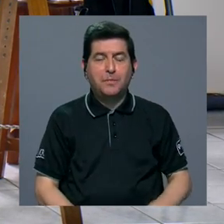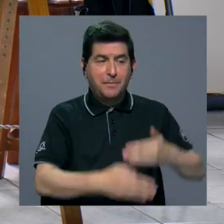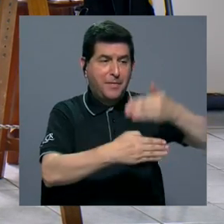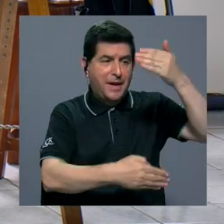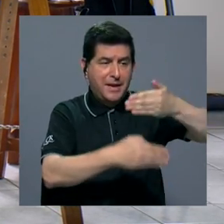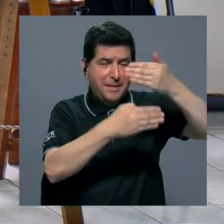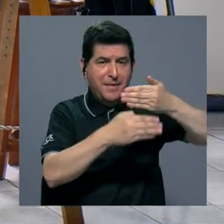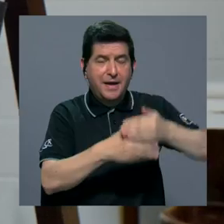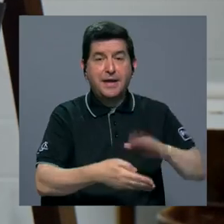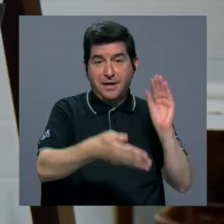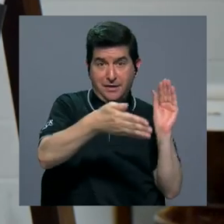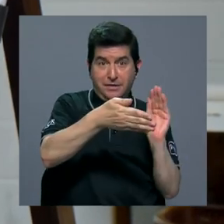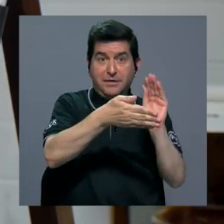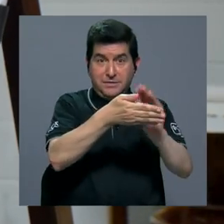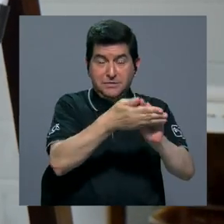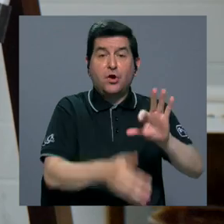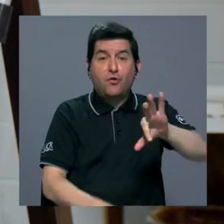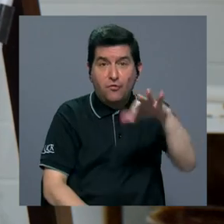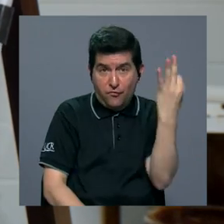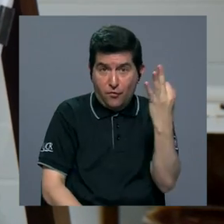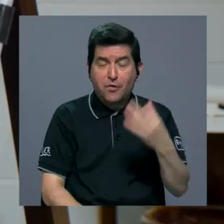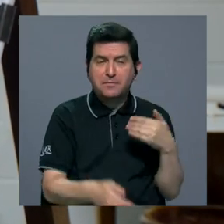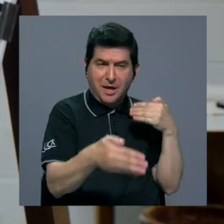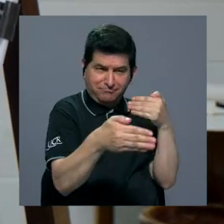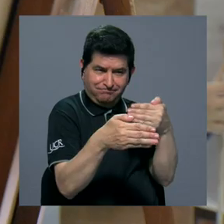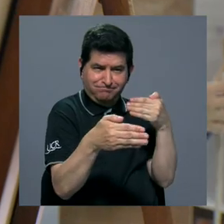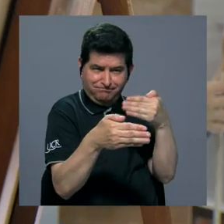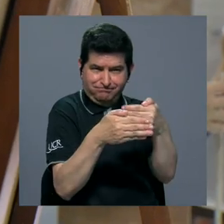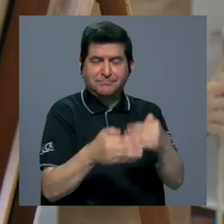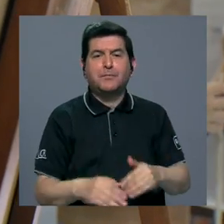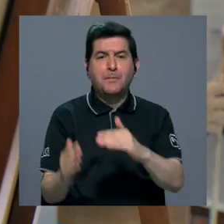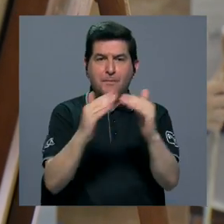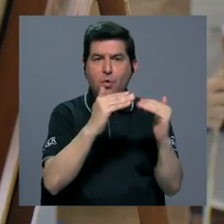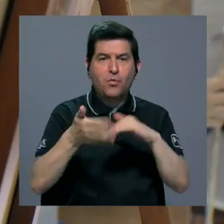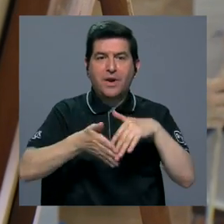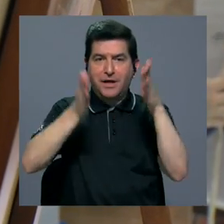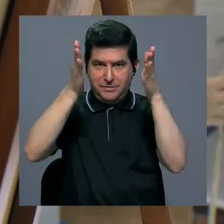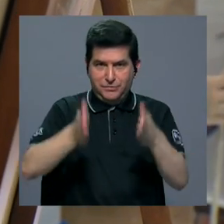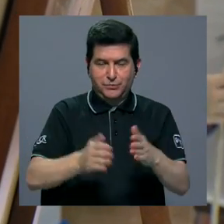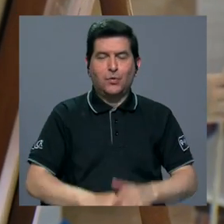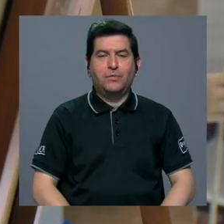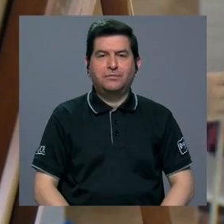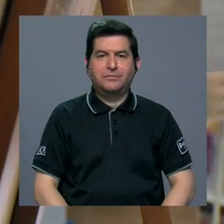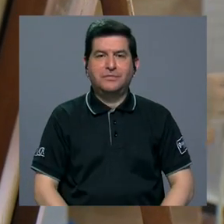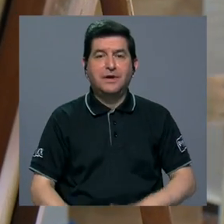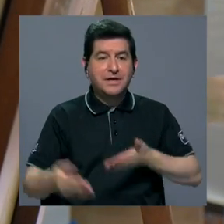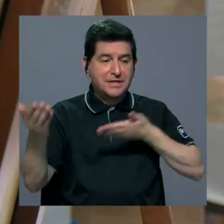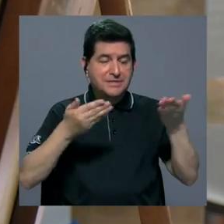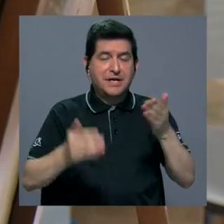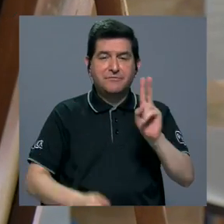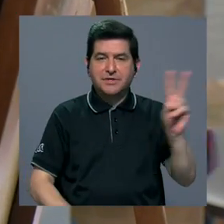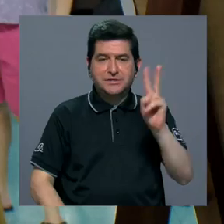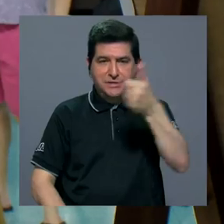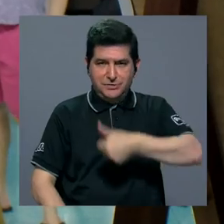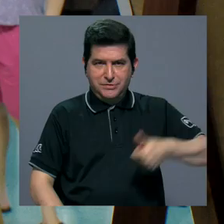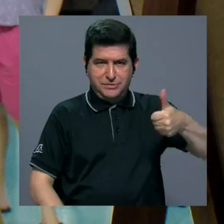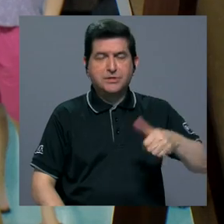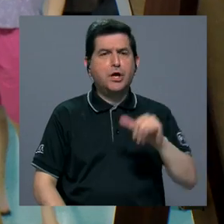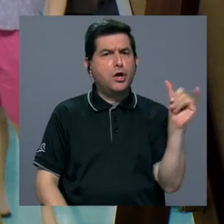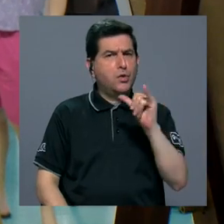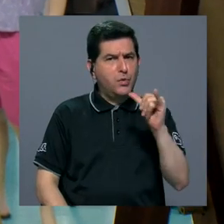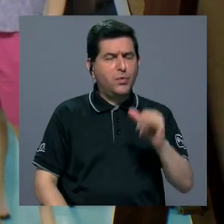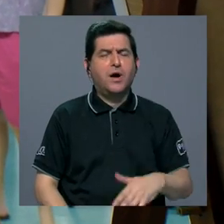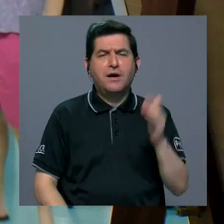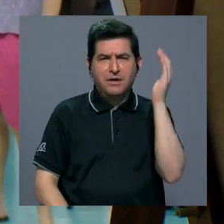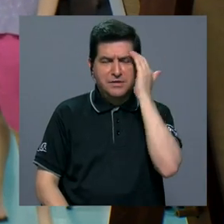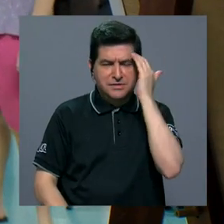las paredes vacías podría ser una forma de acercar aún más a la población estudiantil, a los servicios de la Vicerrectoría y también